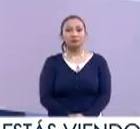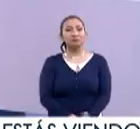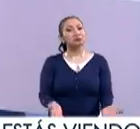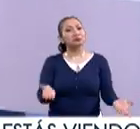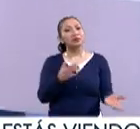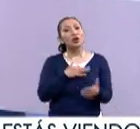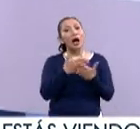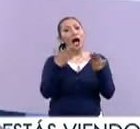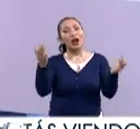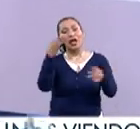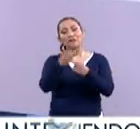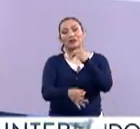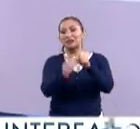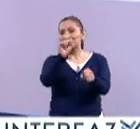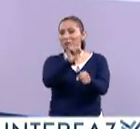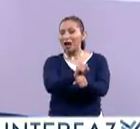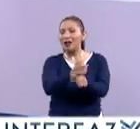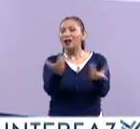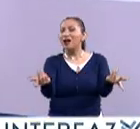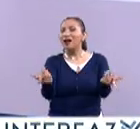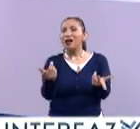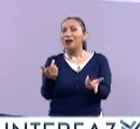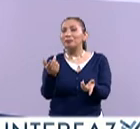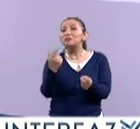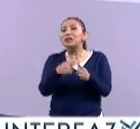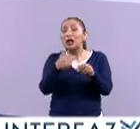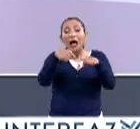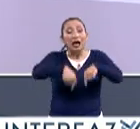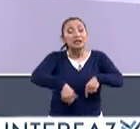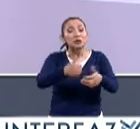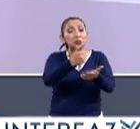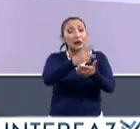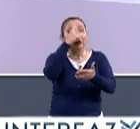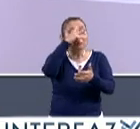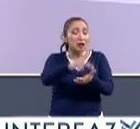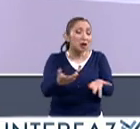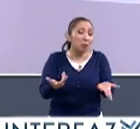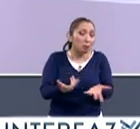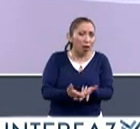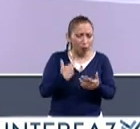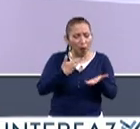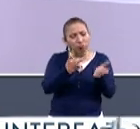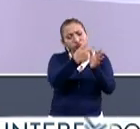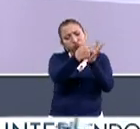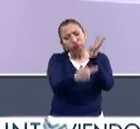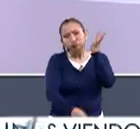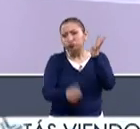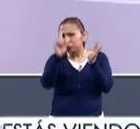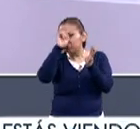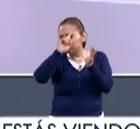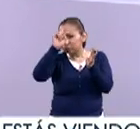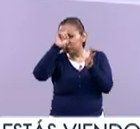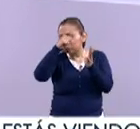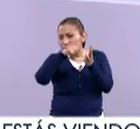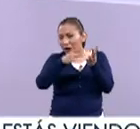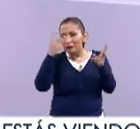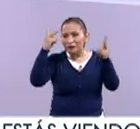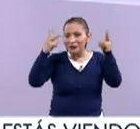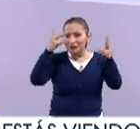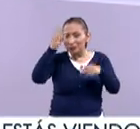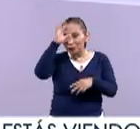Bueno, y llegó el fin de semana y quienes se quedaron en la Ciudad de México les ofrecemos estas